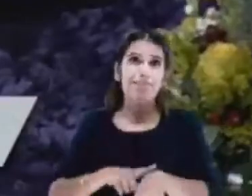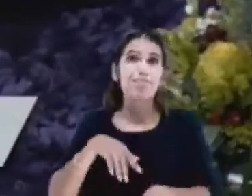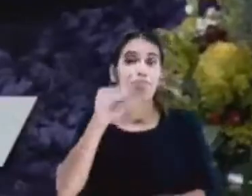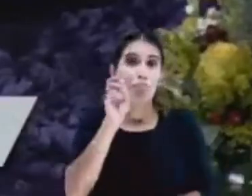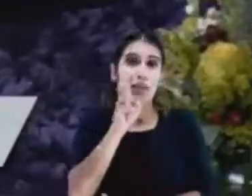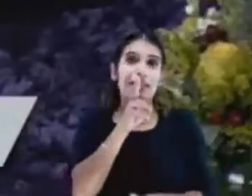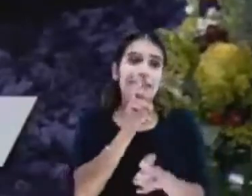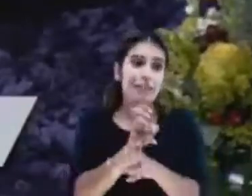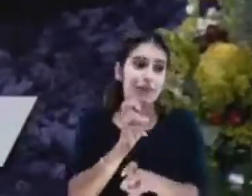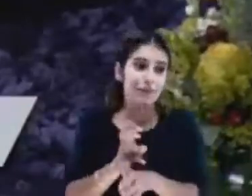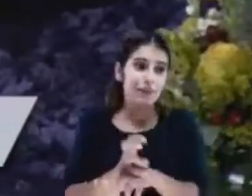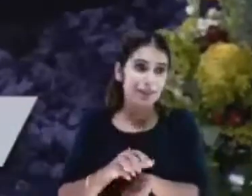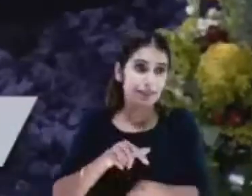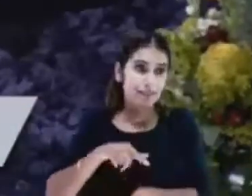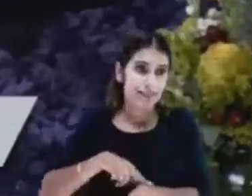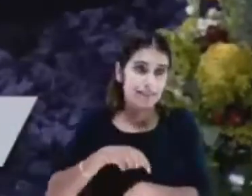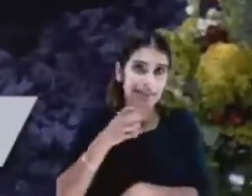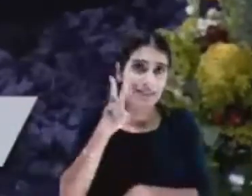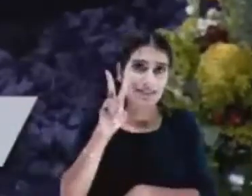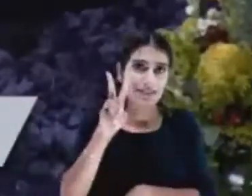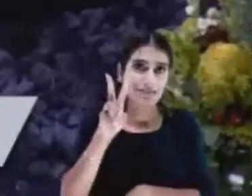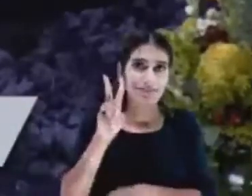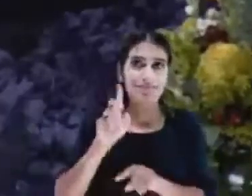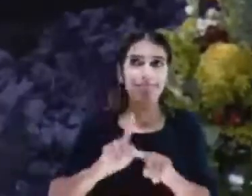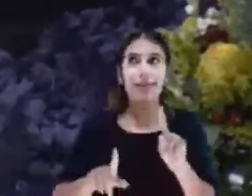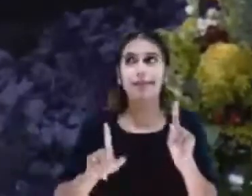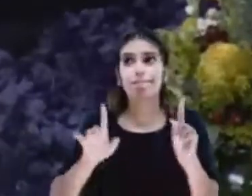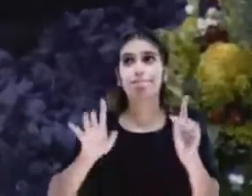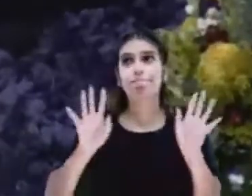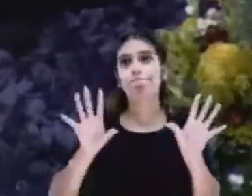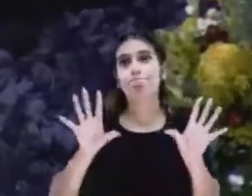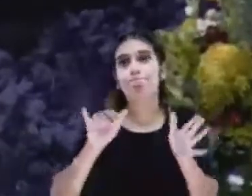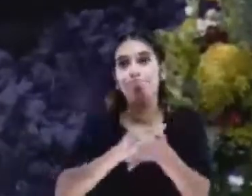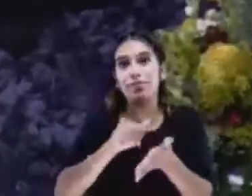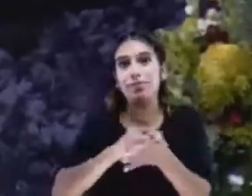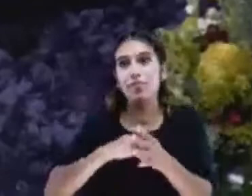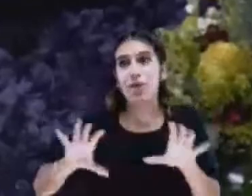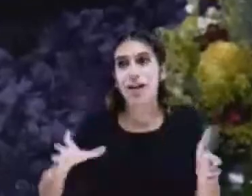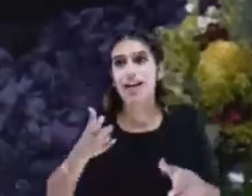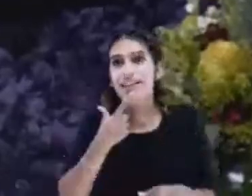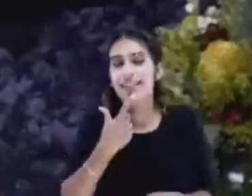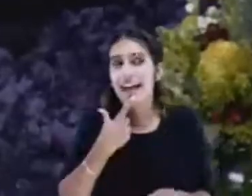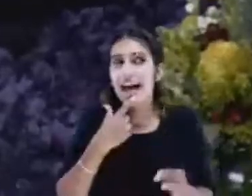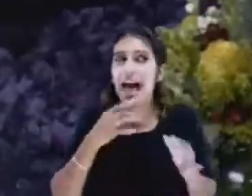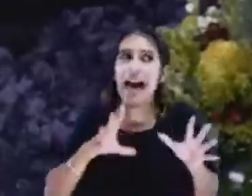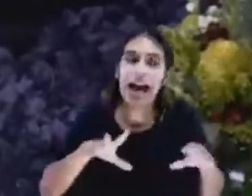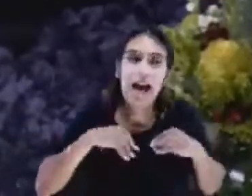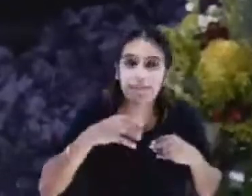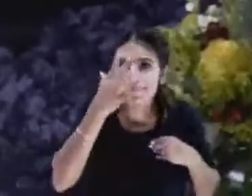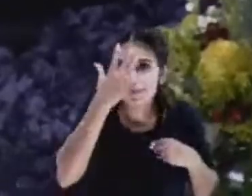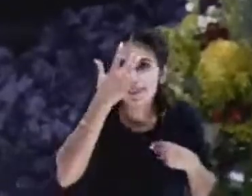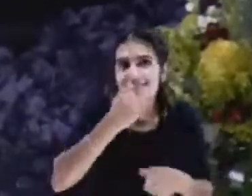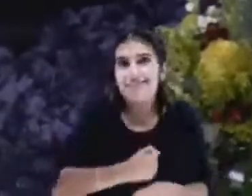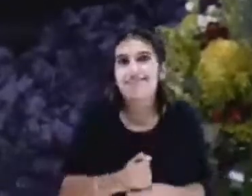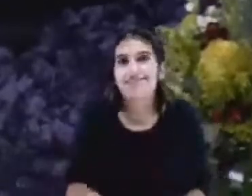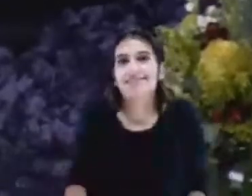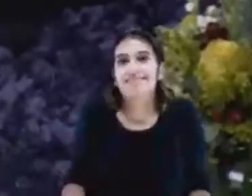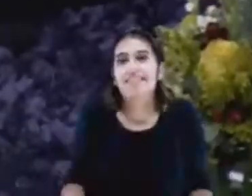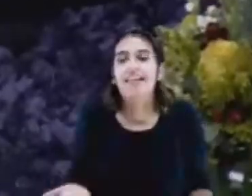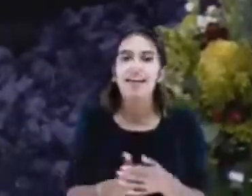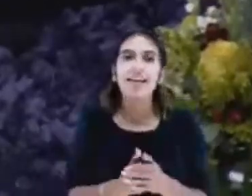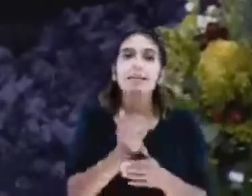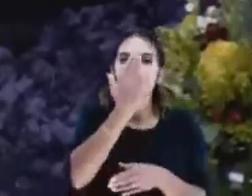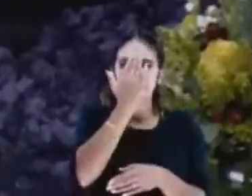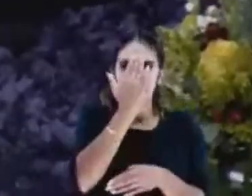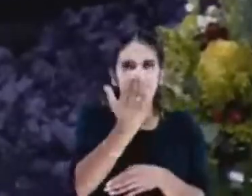pero como decía luciérnaga tengo programa si sé que el tiempo es corto lo que vamos